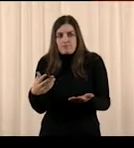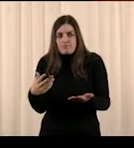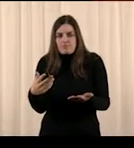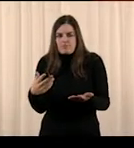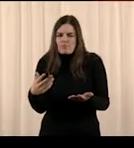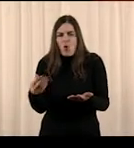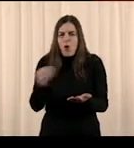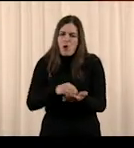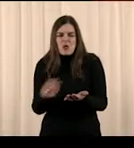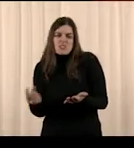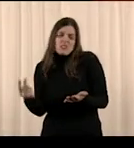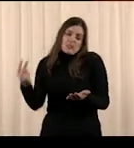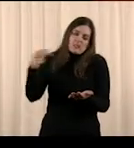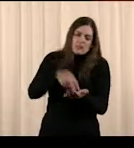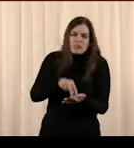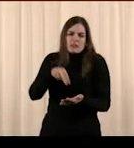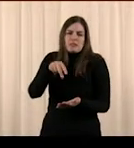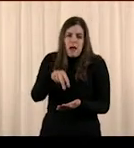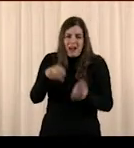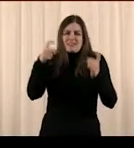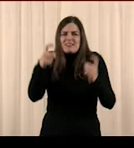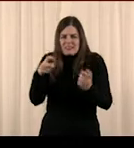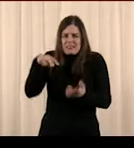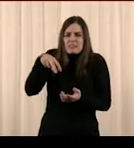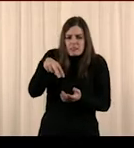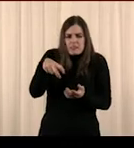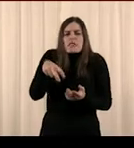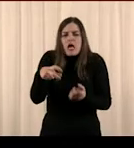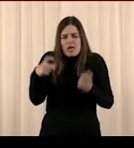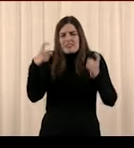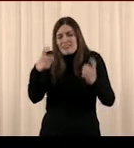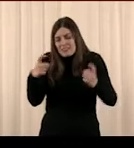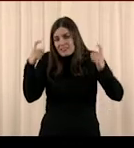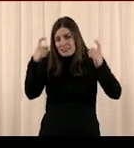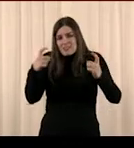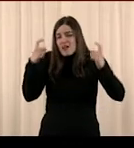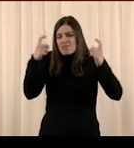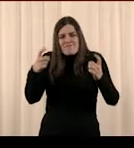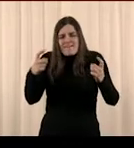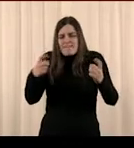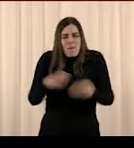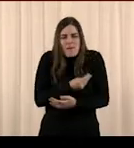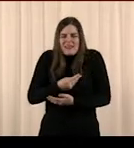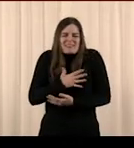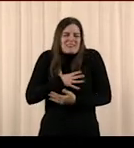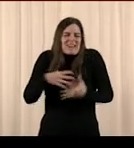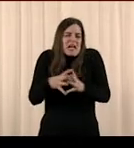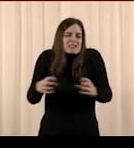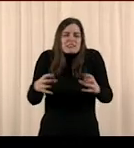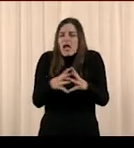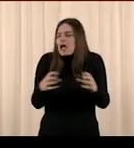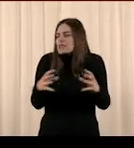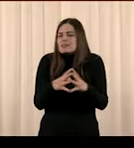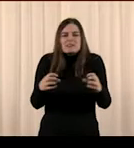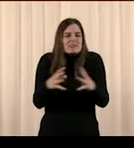se vuelve a levantar y vuelve a hacerlo, una y otra vez. El impulso está ahí, las ganas,